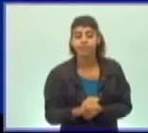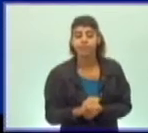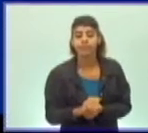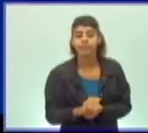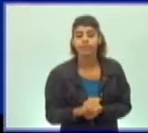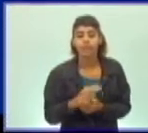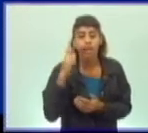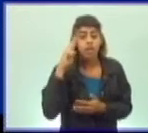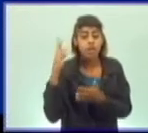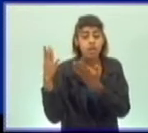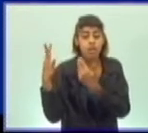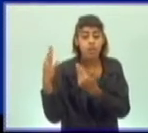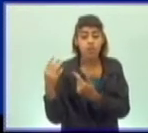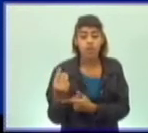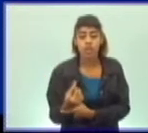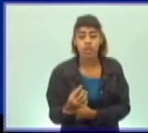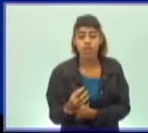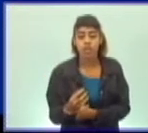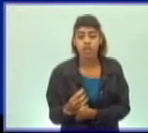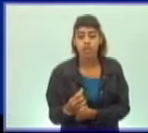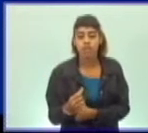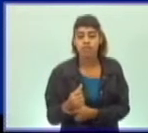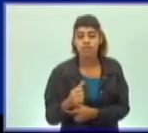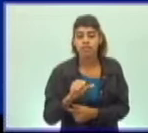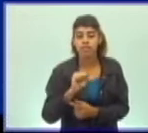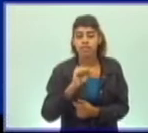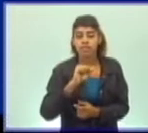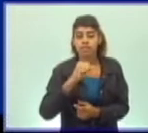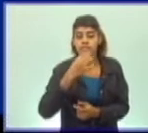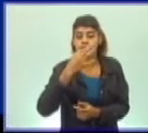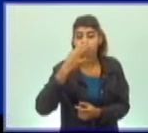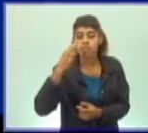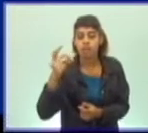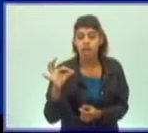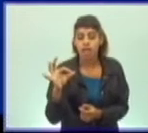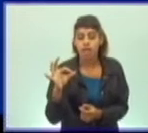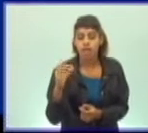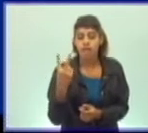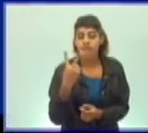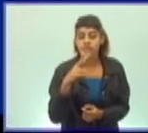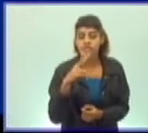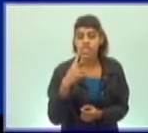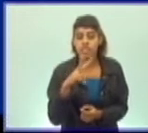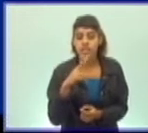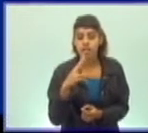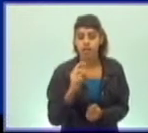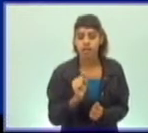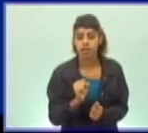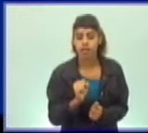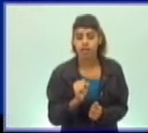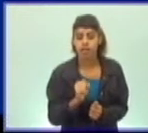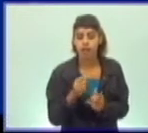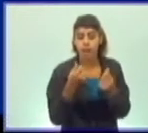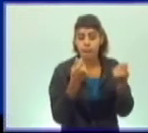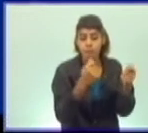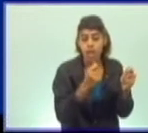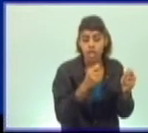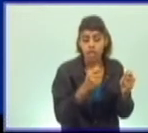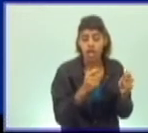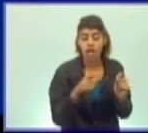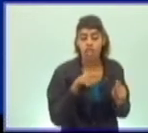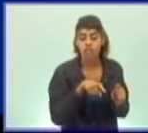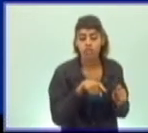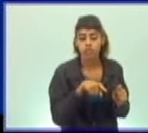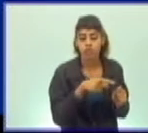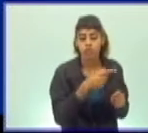en este caso se forma una sal binaria, que es el sulfuro de magnesio. Pero además tenemos un elemento metálico que está en el grupo